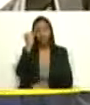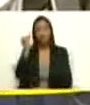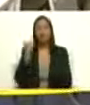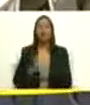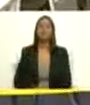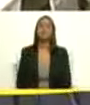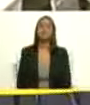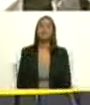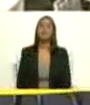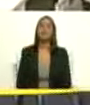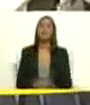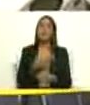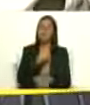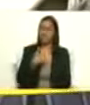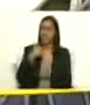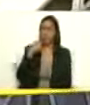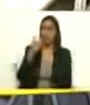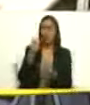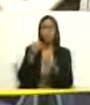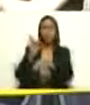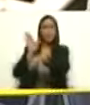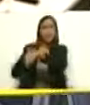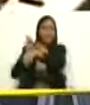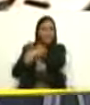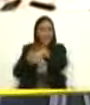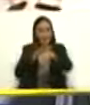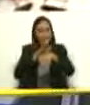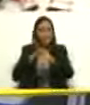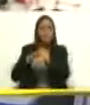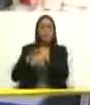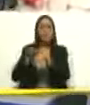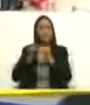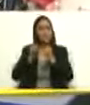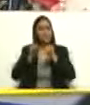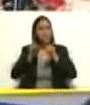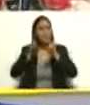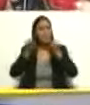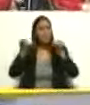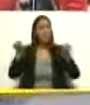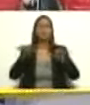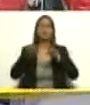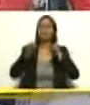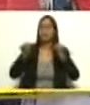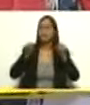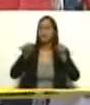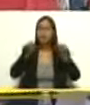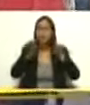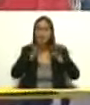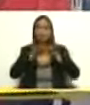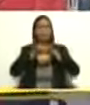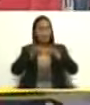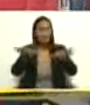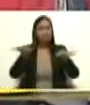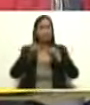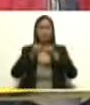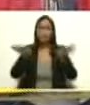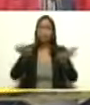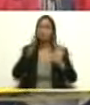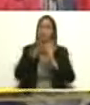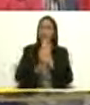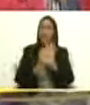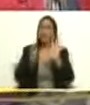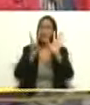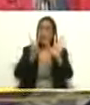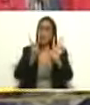oportunidades llamados al diálogo el jefe estado también propone a todos los sectores políticos del país a profundizar y a planificar el sistema del 1 por 10 del buen